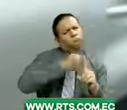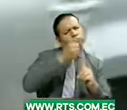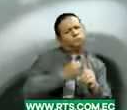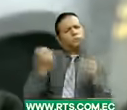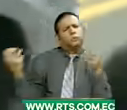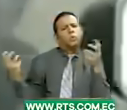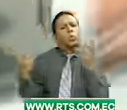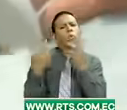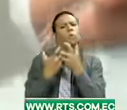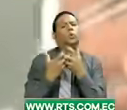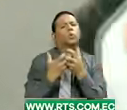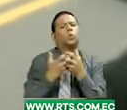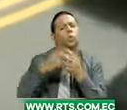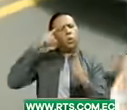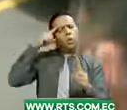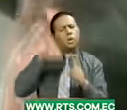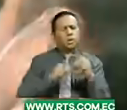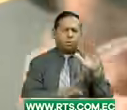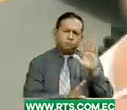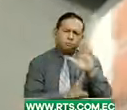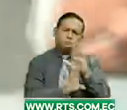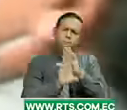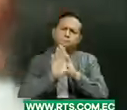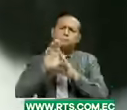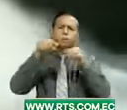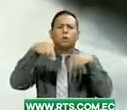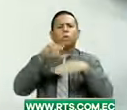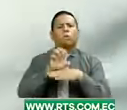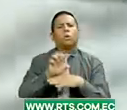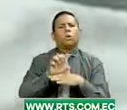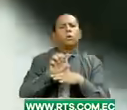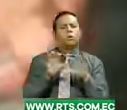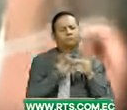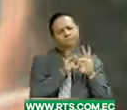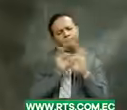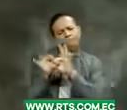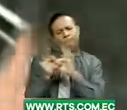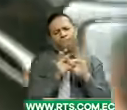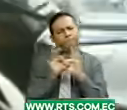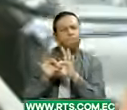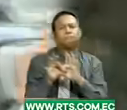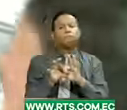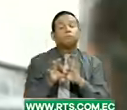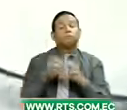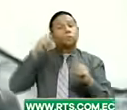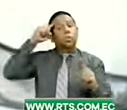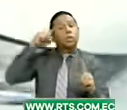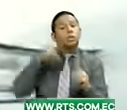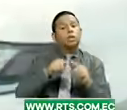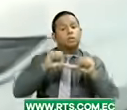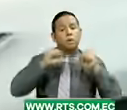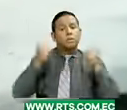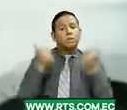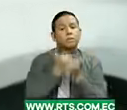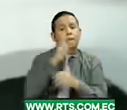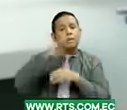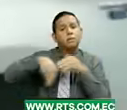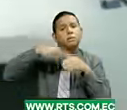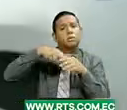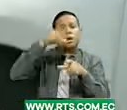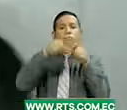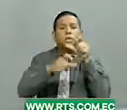de nuestro país, de manera conjunta. A recuperar la credibilidad de la Asamblea Nacional. Así es, vamos a recuperar la